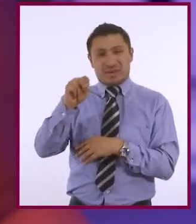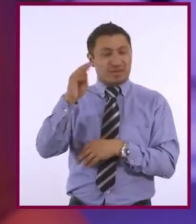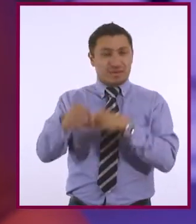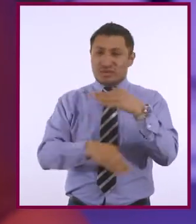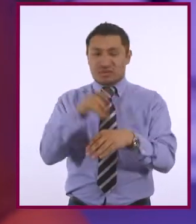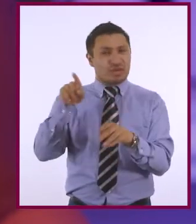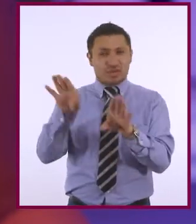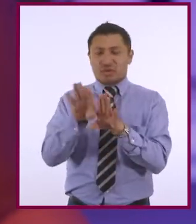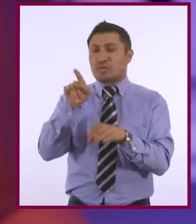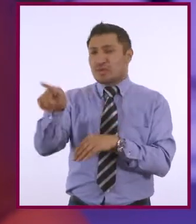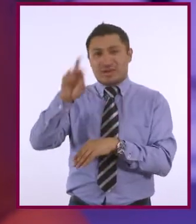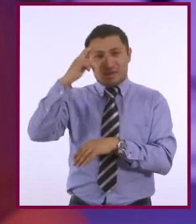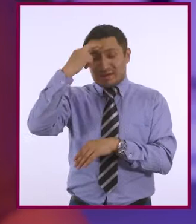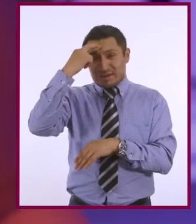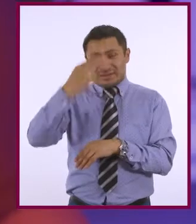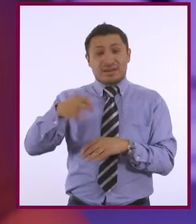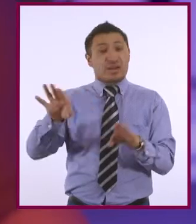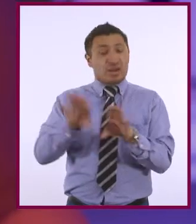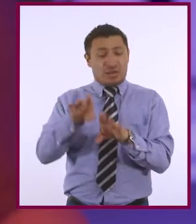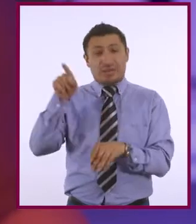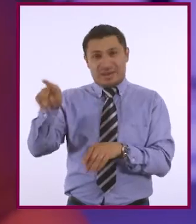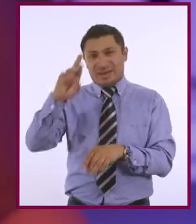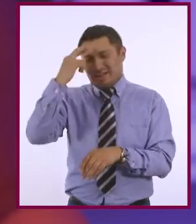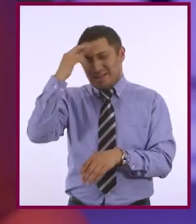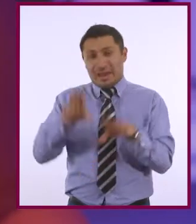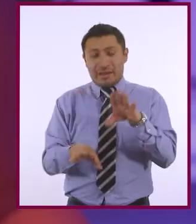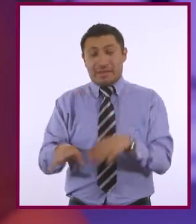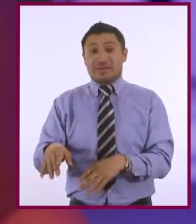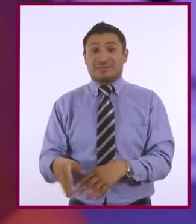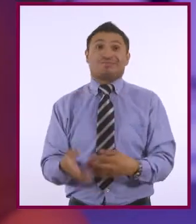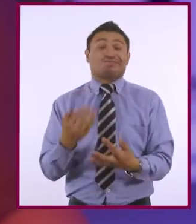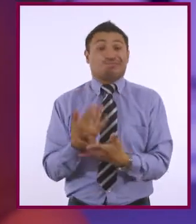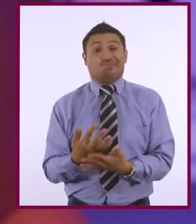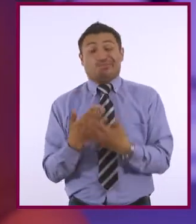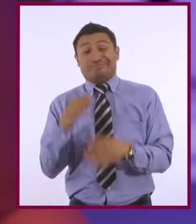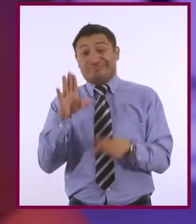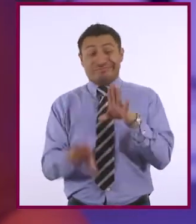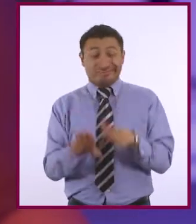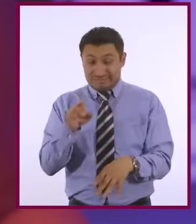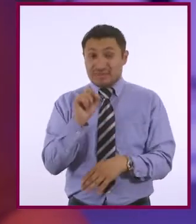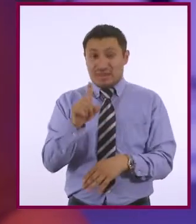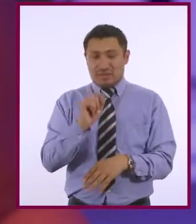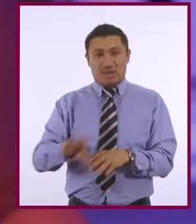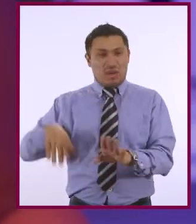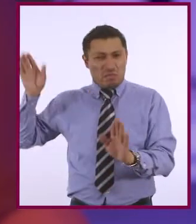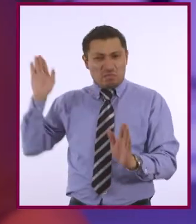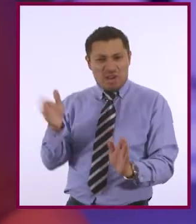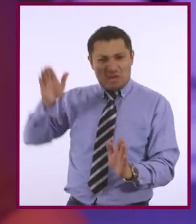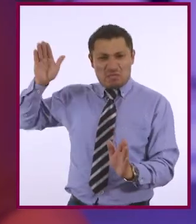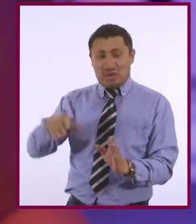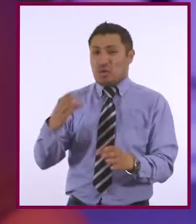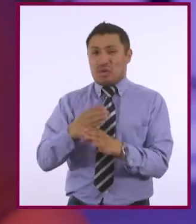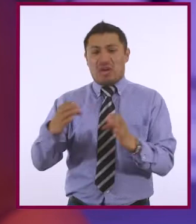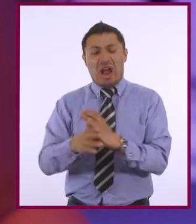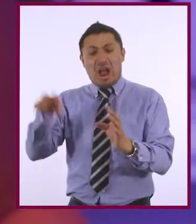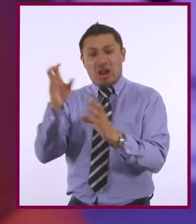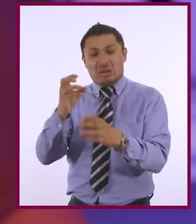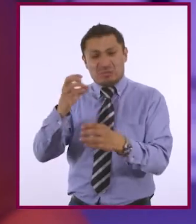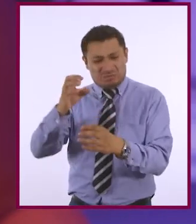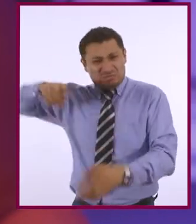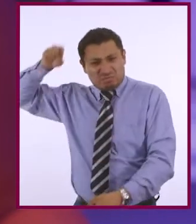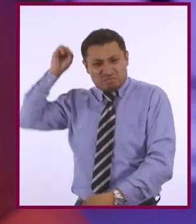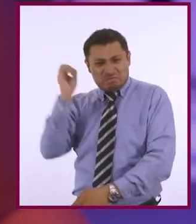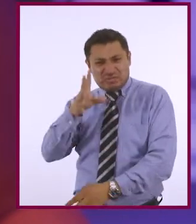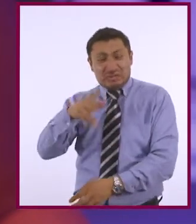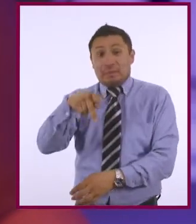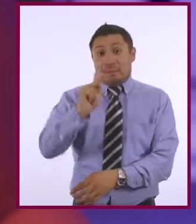como ella recordaba, sino que ella de vez en cuando se desesperaba y que algunas veces incluso les pegó o les aventó algunos objetos pequeños,